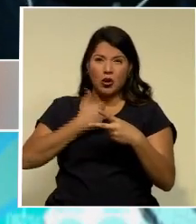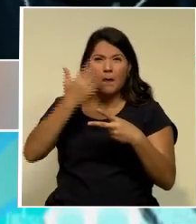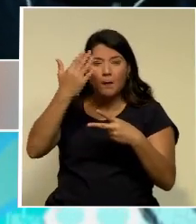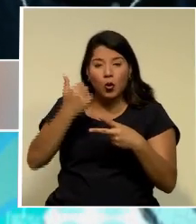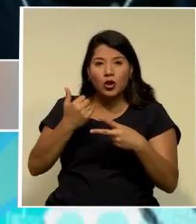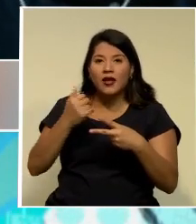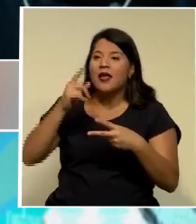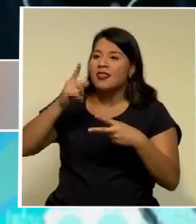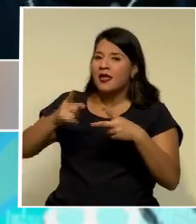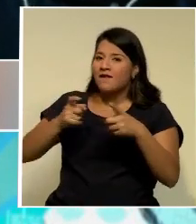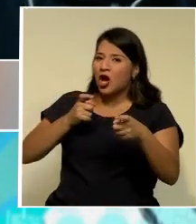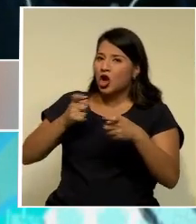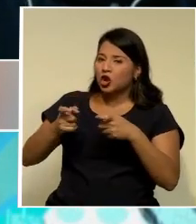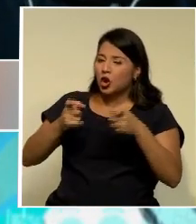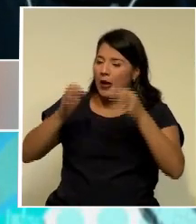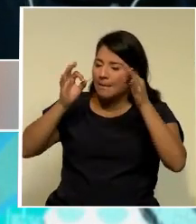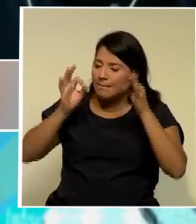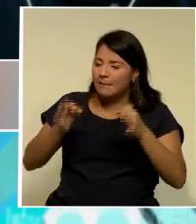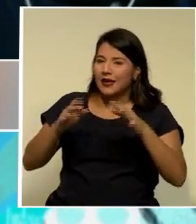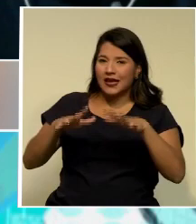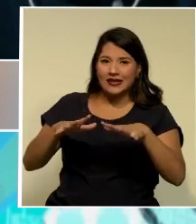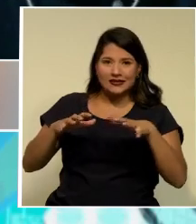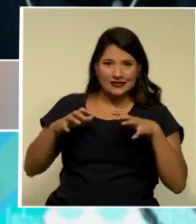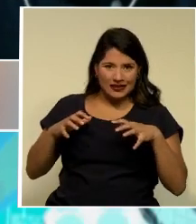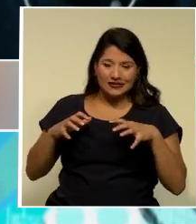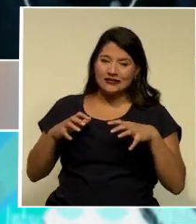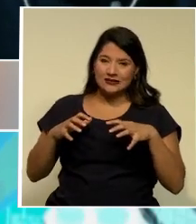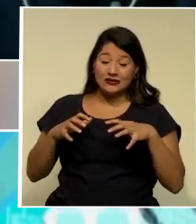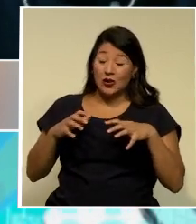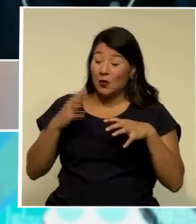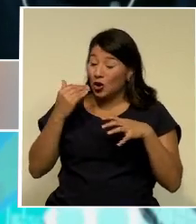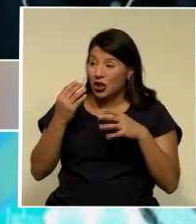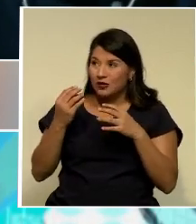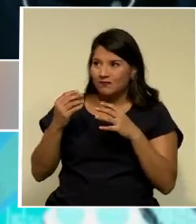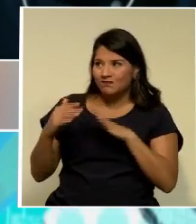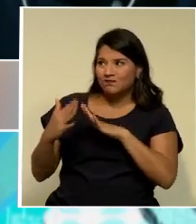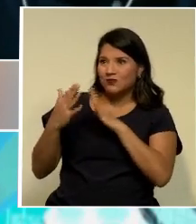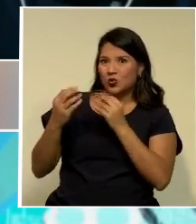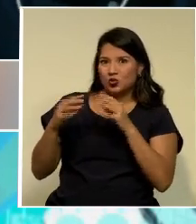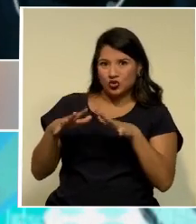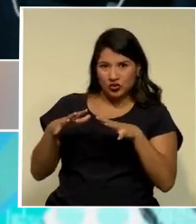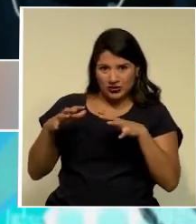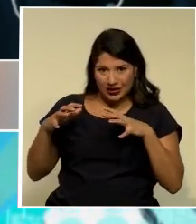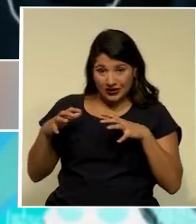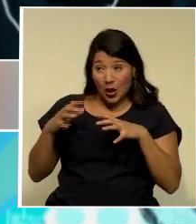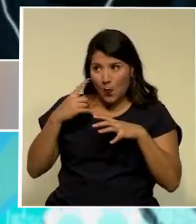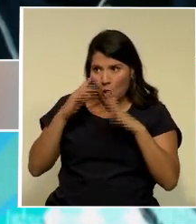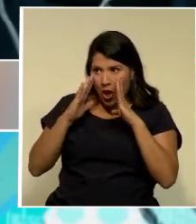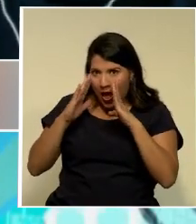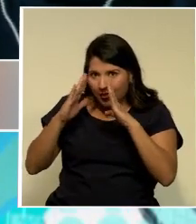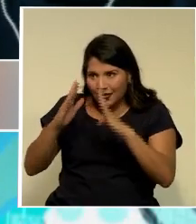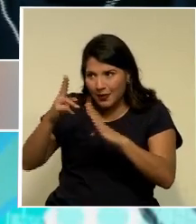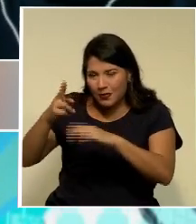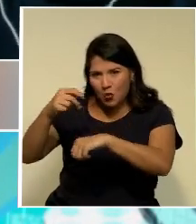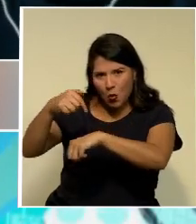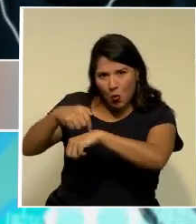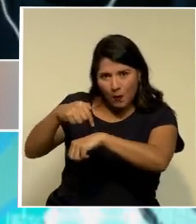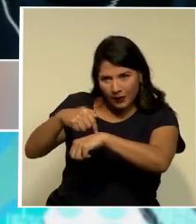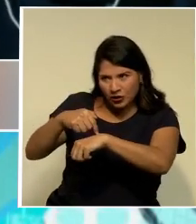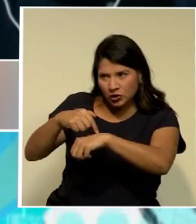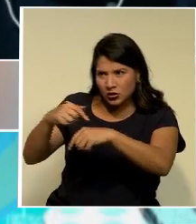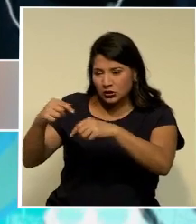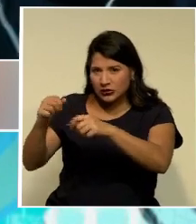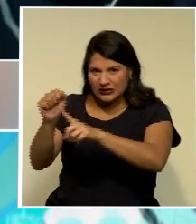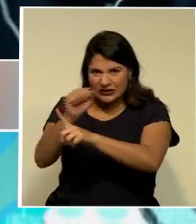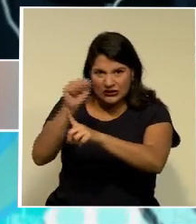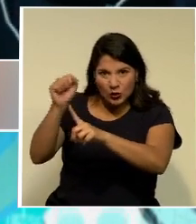una cuota de estrés muy, muy grande, ¿verdad? No solamente por lo que se cubre en el conflicto de momento, que eso también es muy estresante.